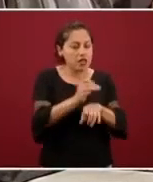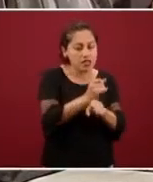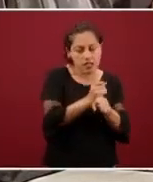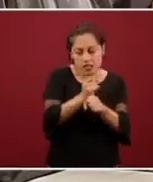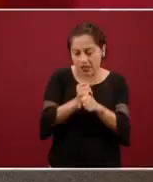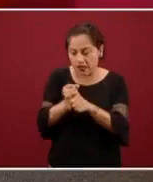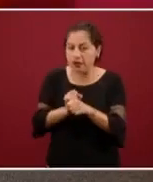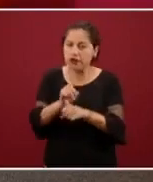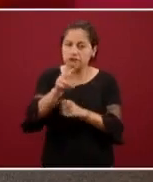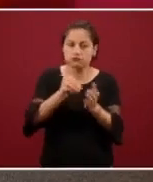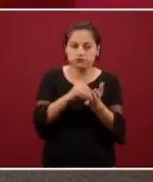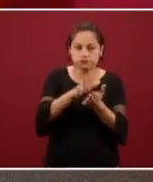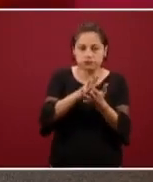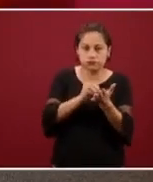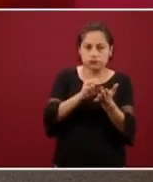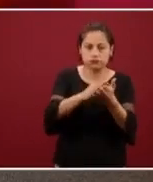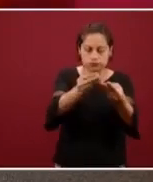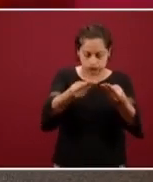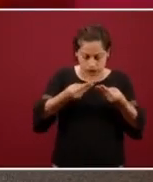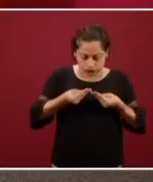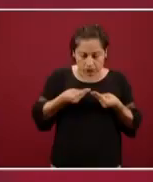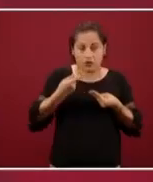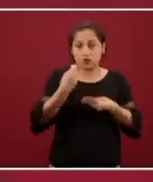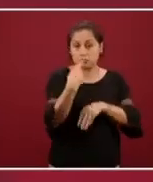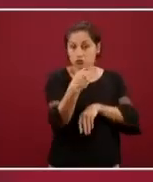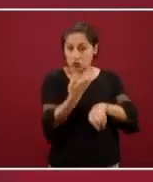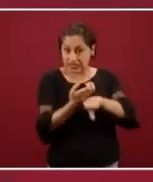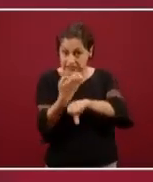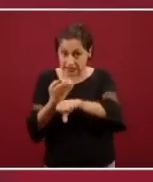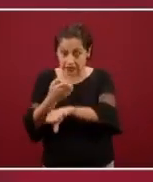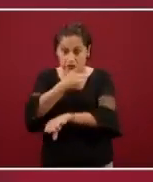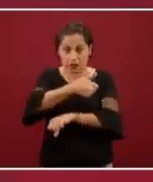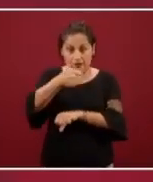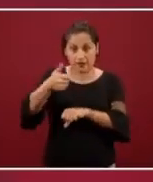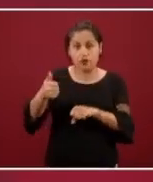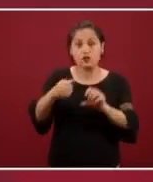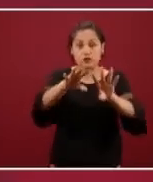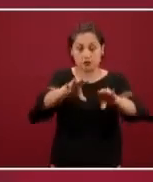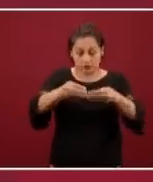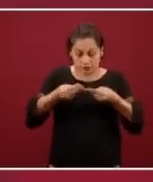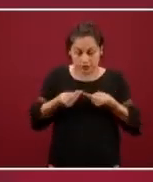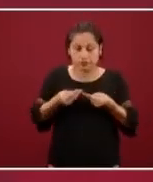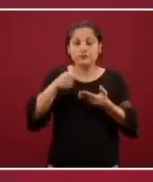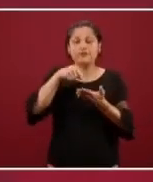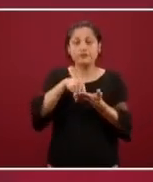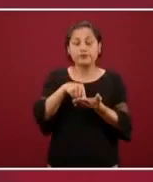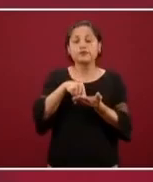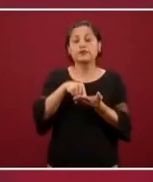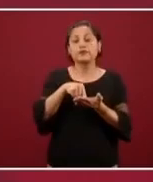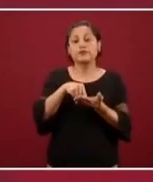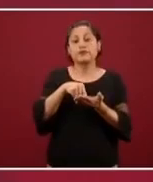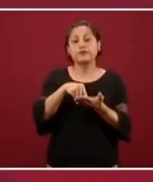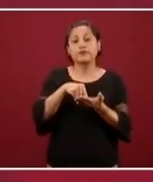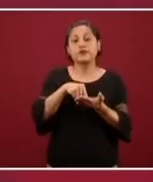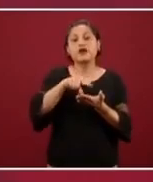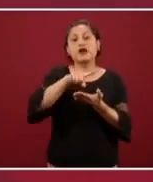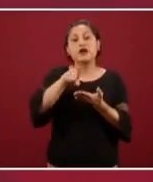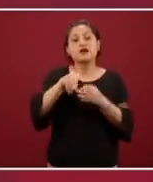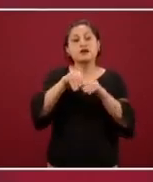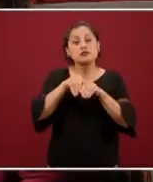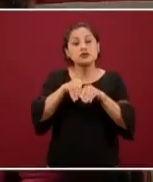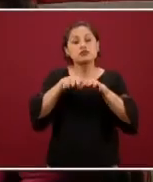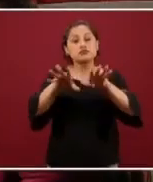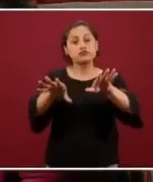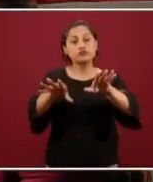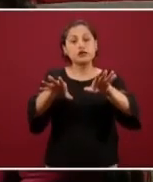y en hacer el análisis correspondiente a cada una de sus entidades. Posteriormente la información fluye y va hacia el nivel